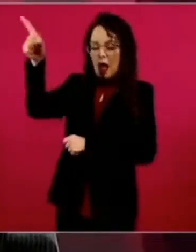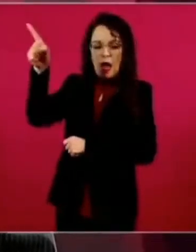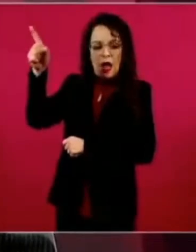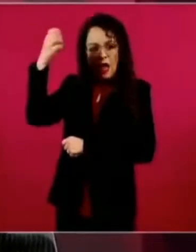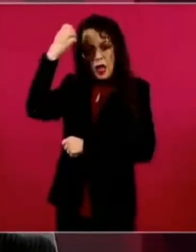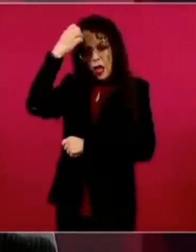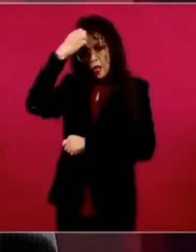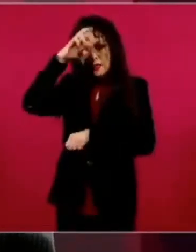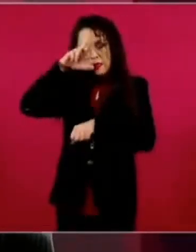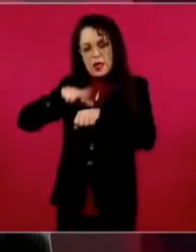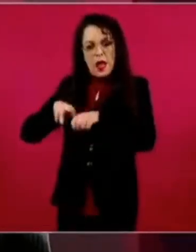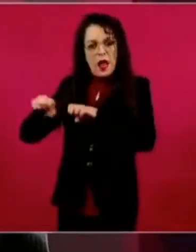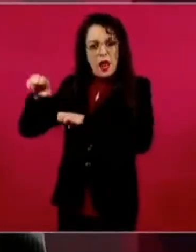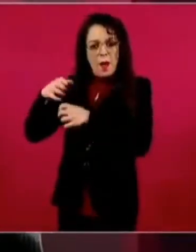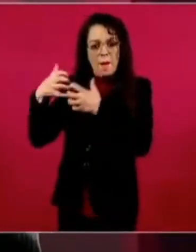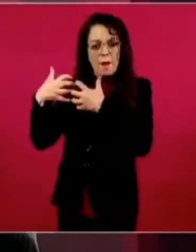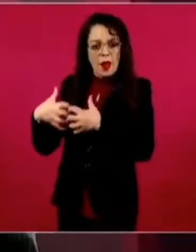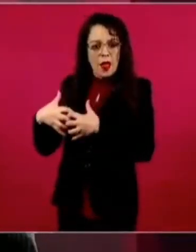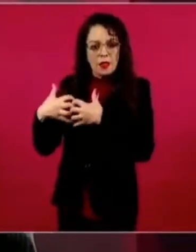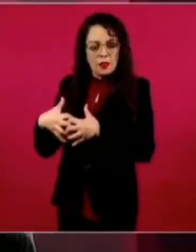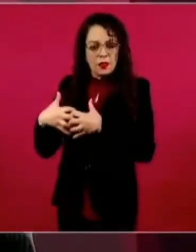el rescate en deuda pública.